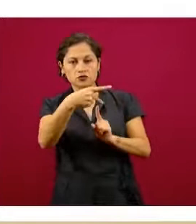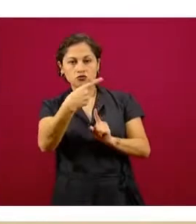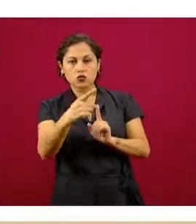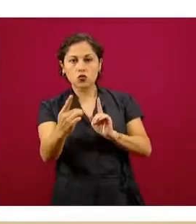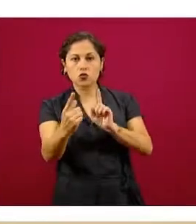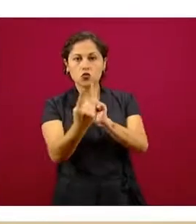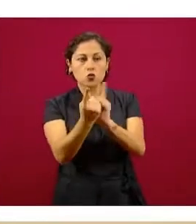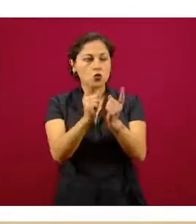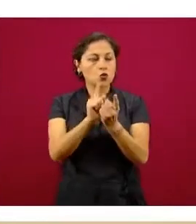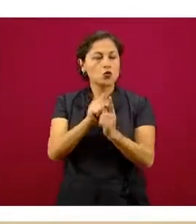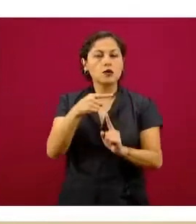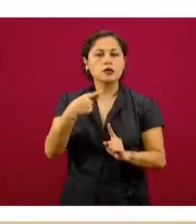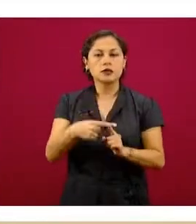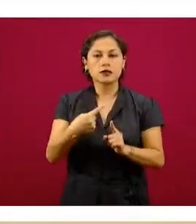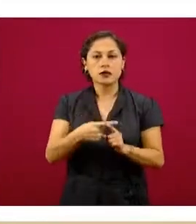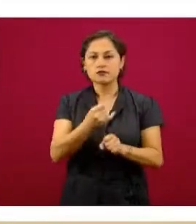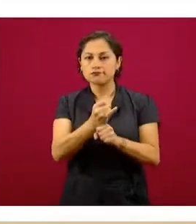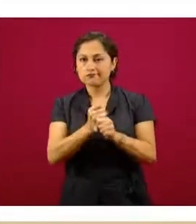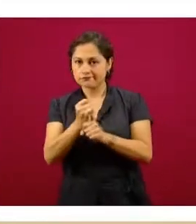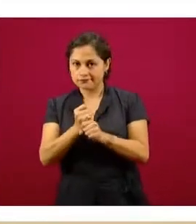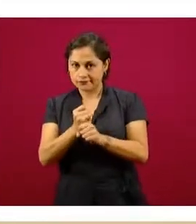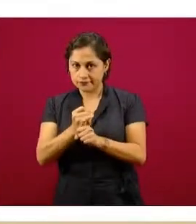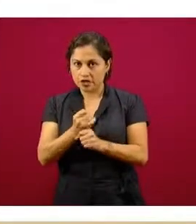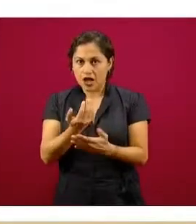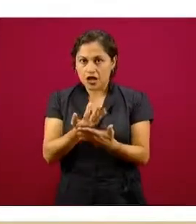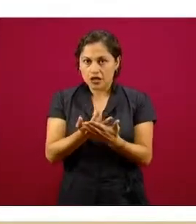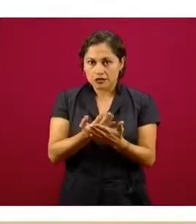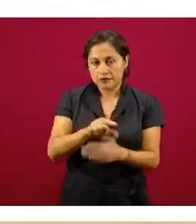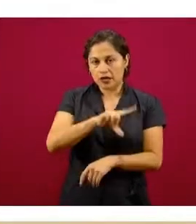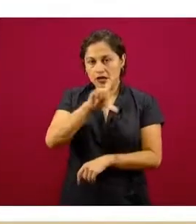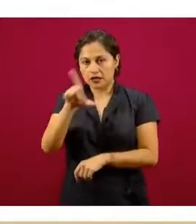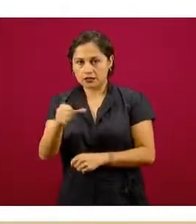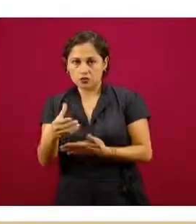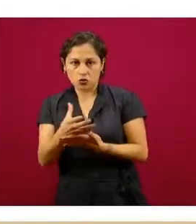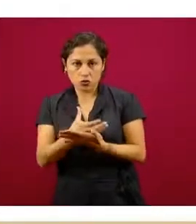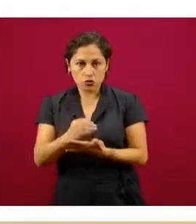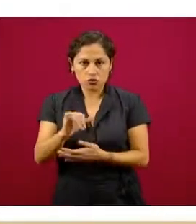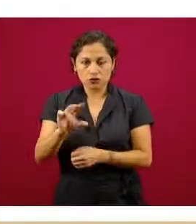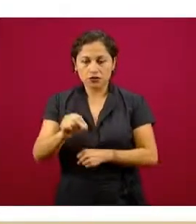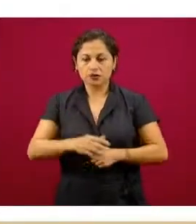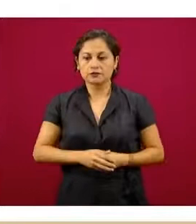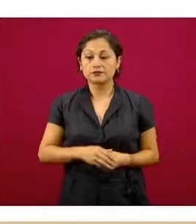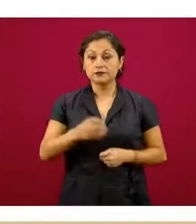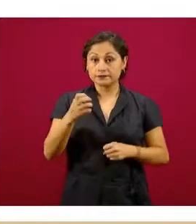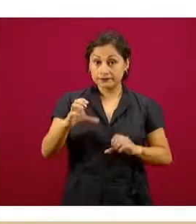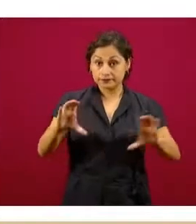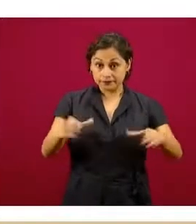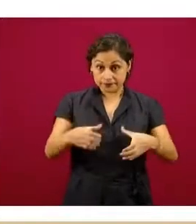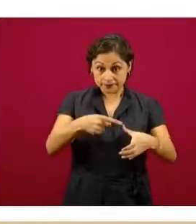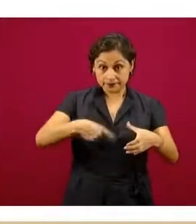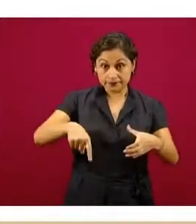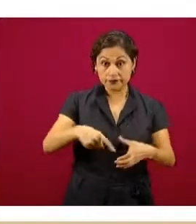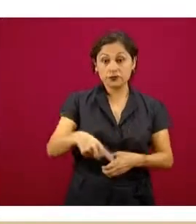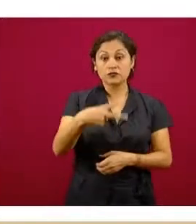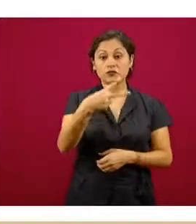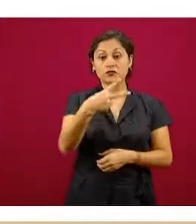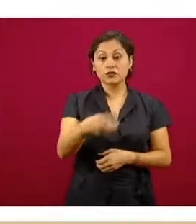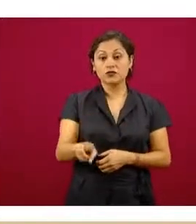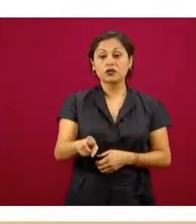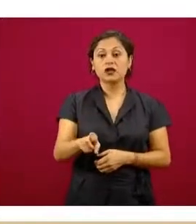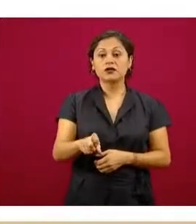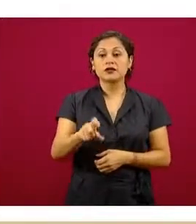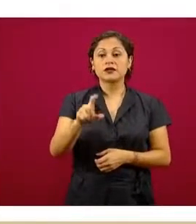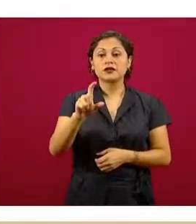o alta por mejoría. De estas personas, ya 279.035 tienen un resultado